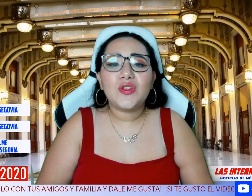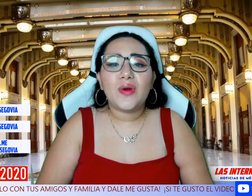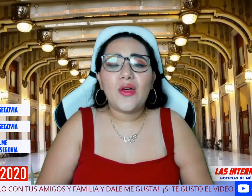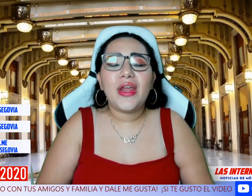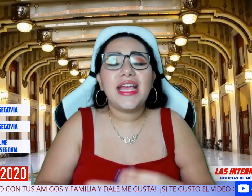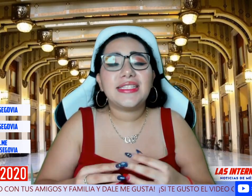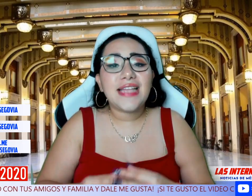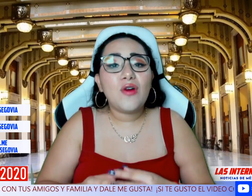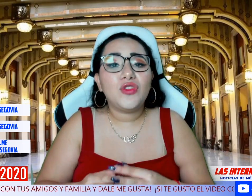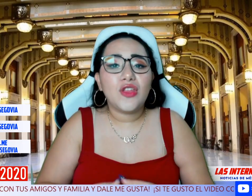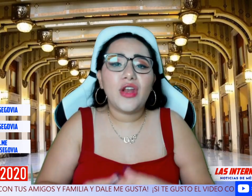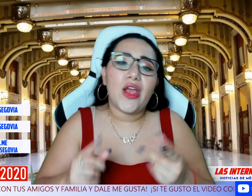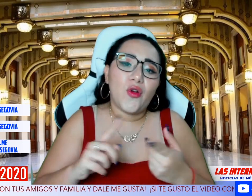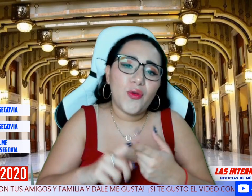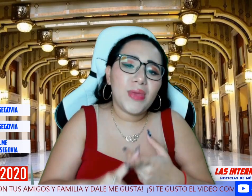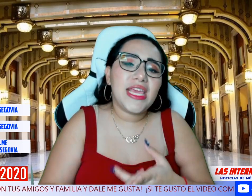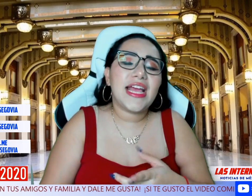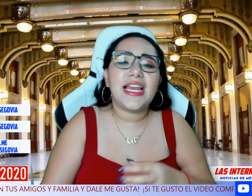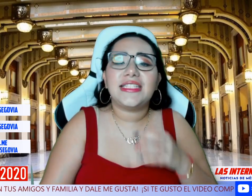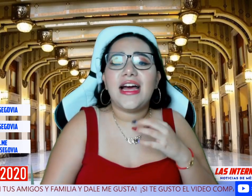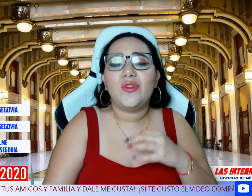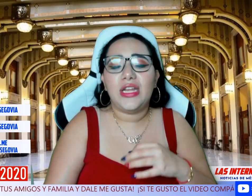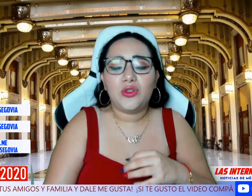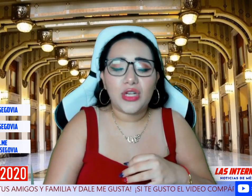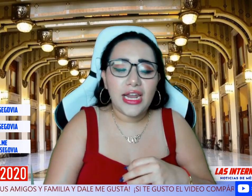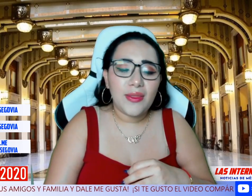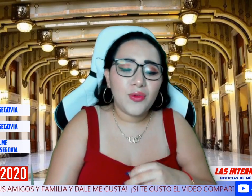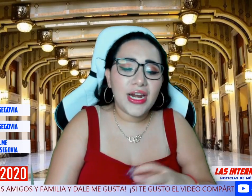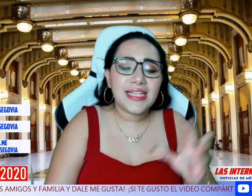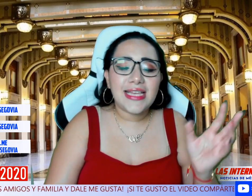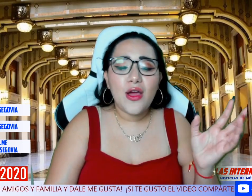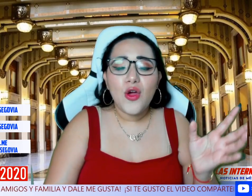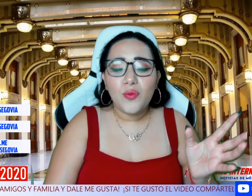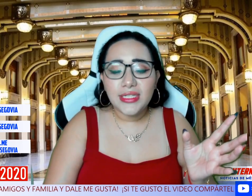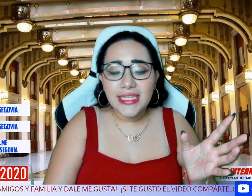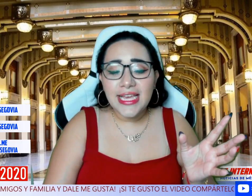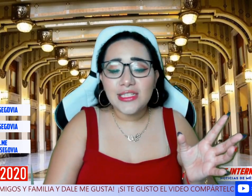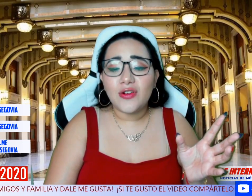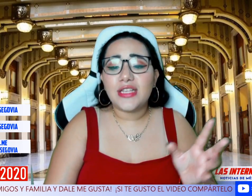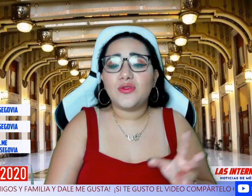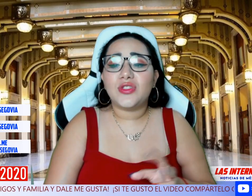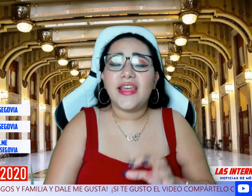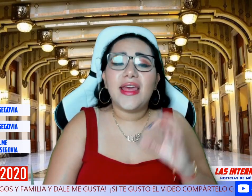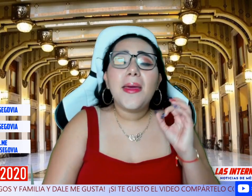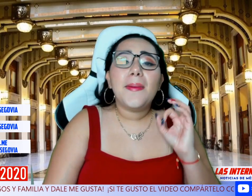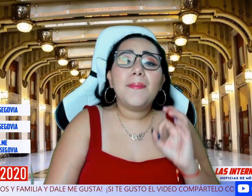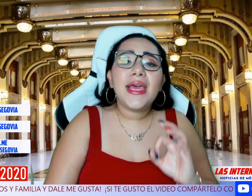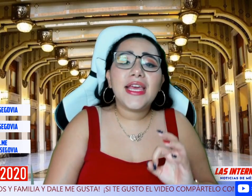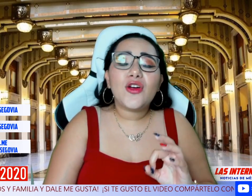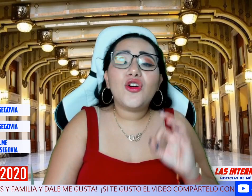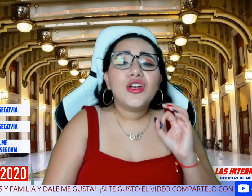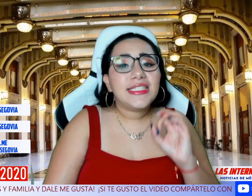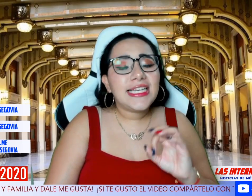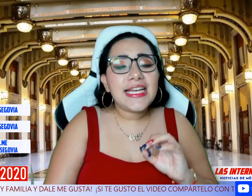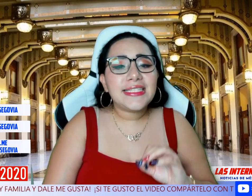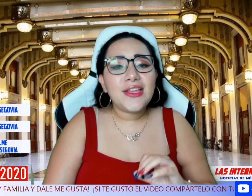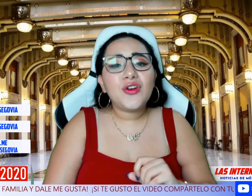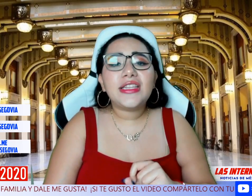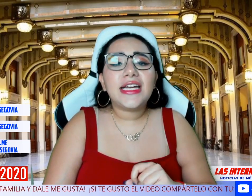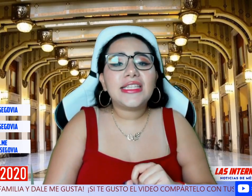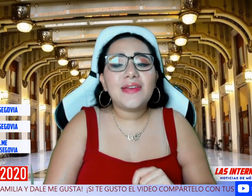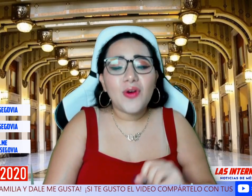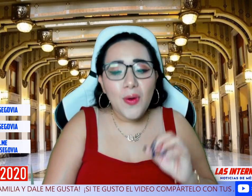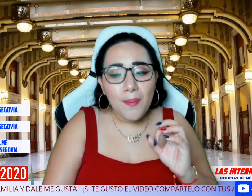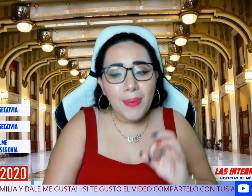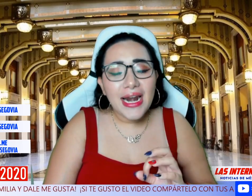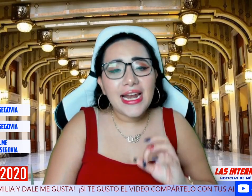manuel lópez obrador está hundiendo la economía que le está dando en la torre a la democracia pues qué es lo que sucede méxico sigue siendo